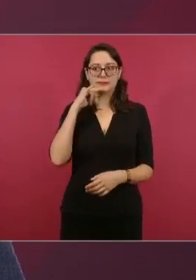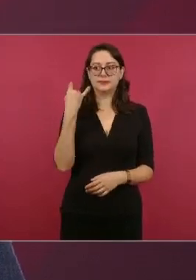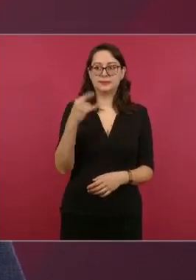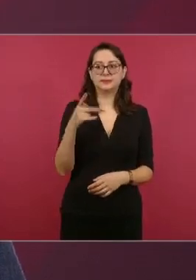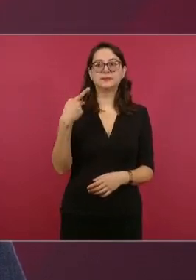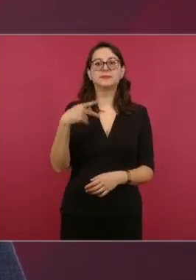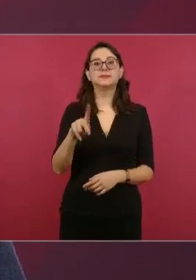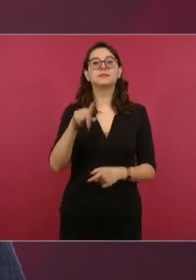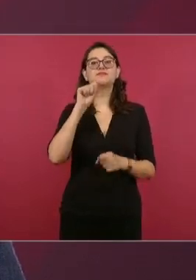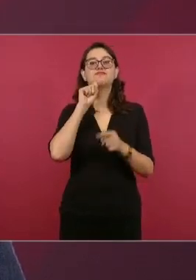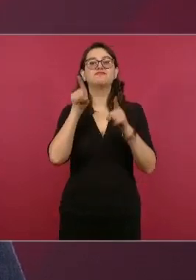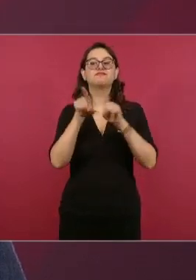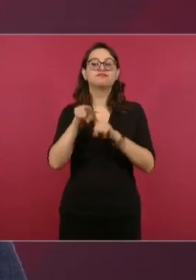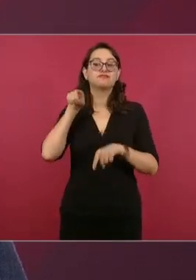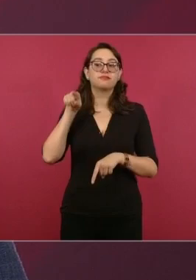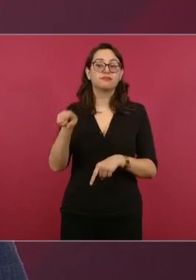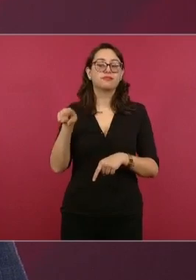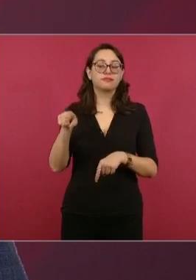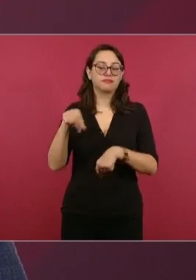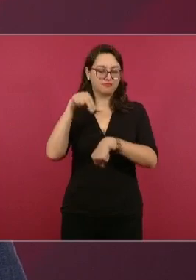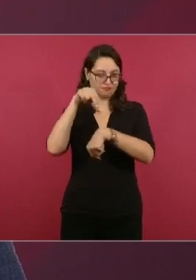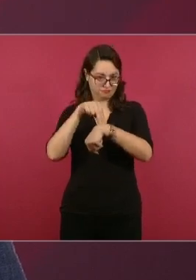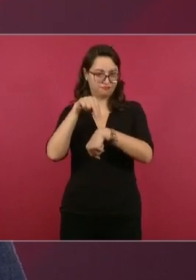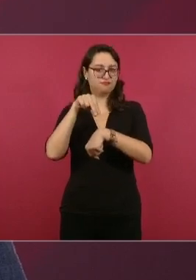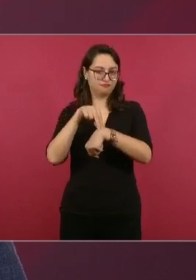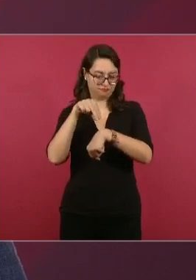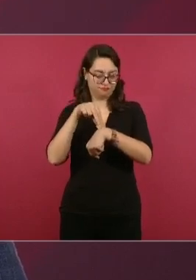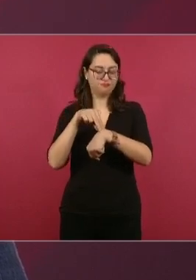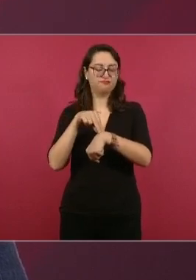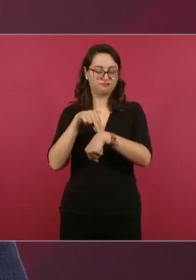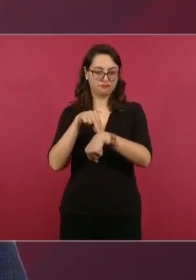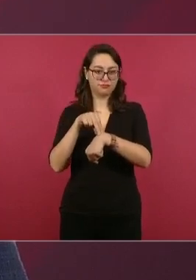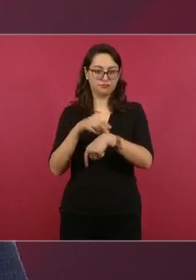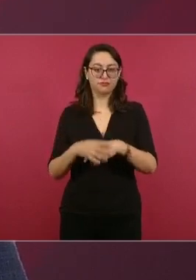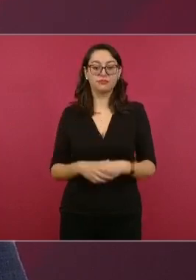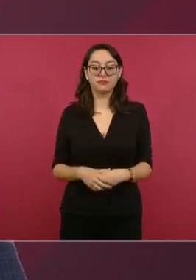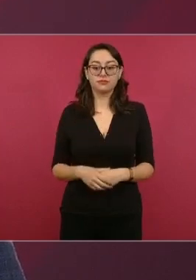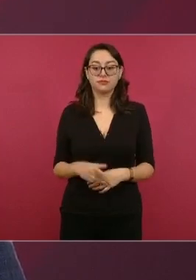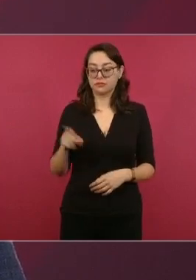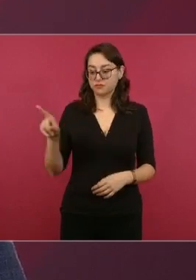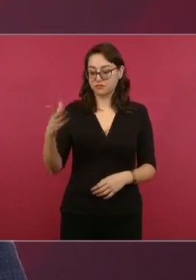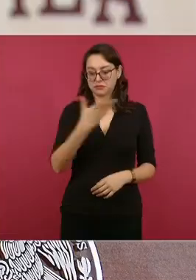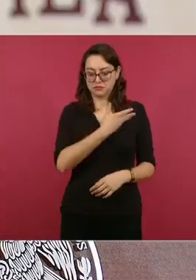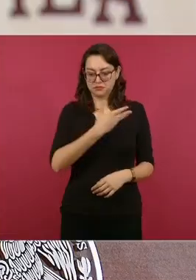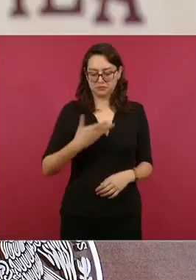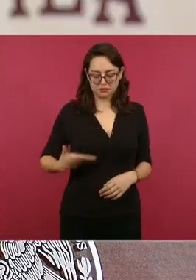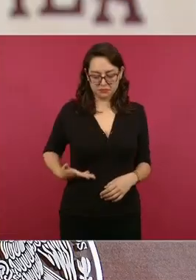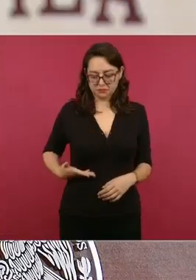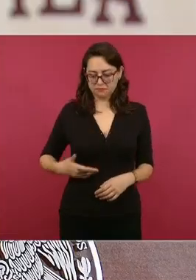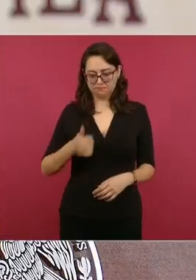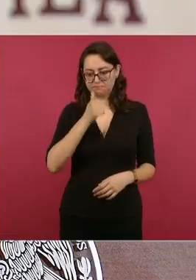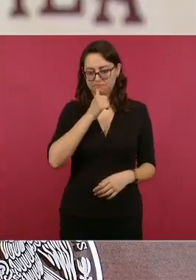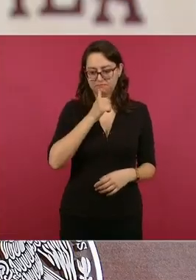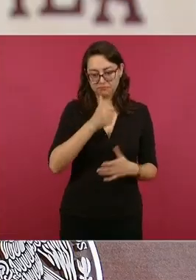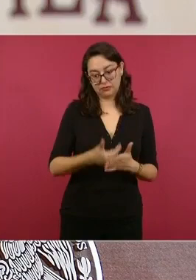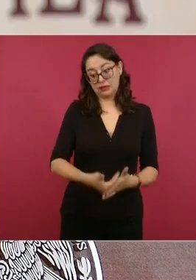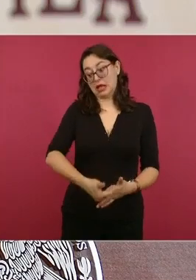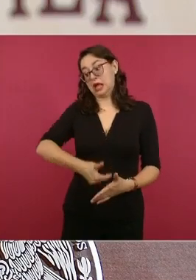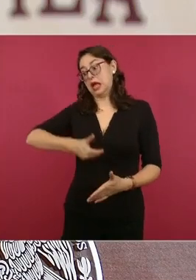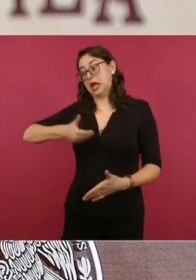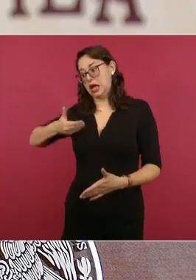Antes de ser presidente, cuando recorría su país como médico, publicó sobre